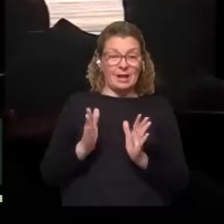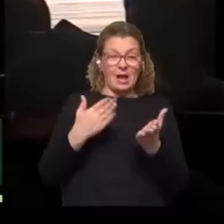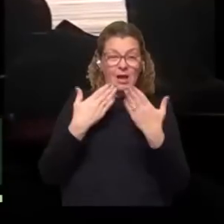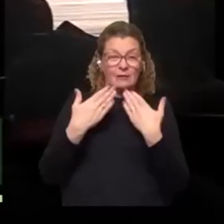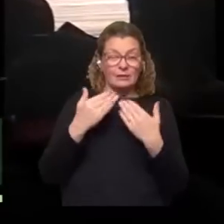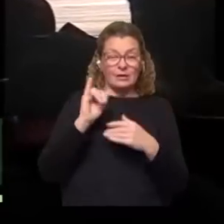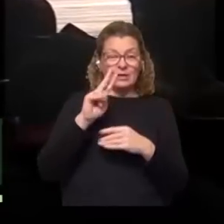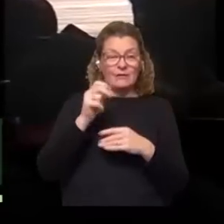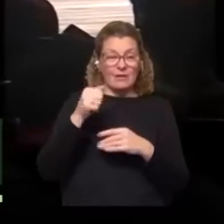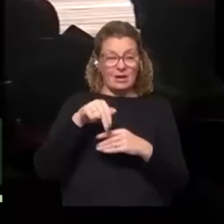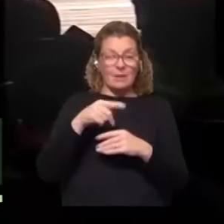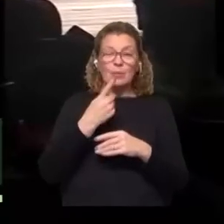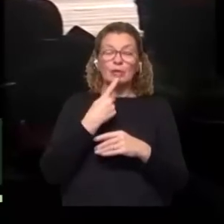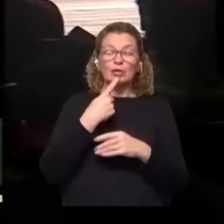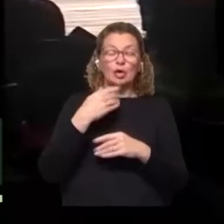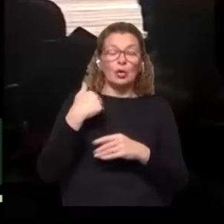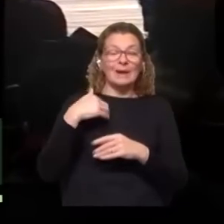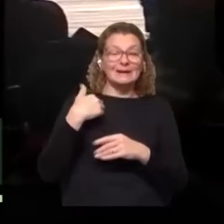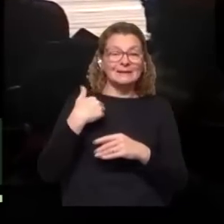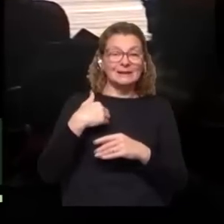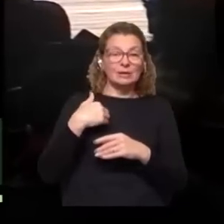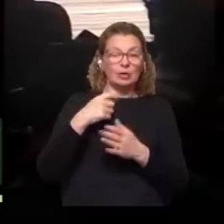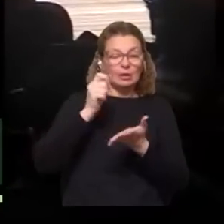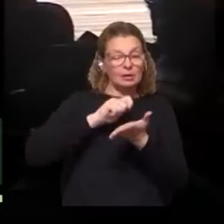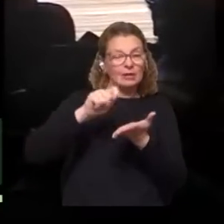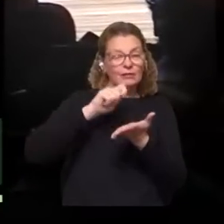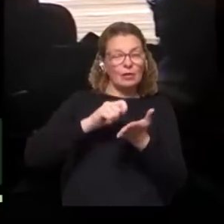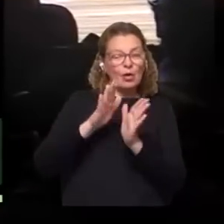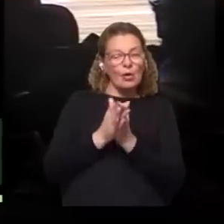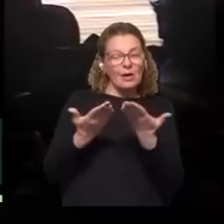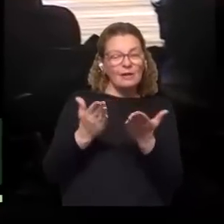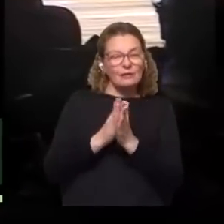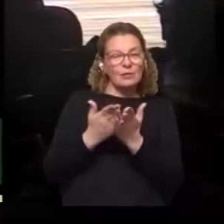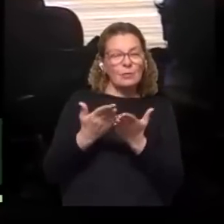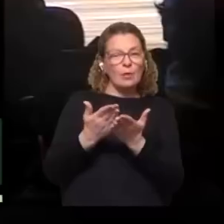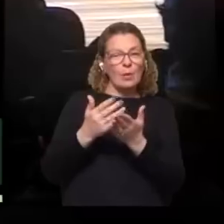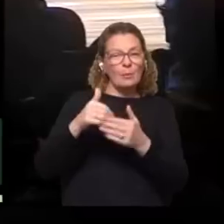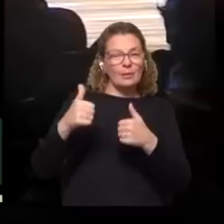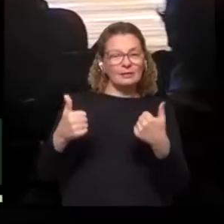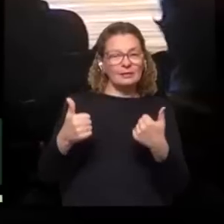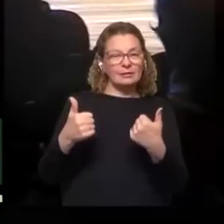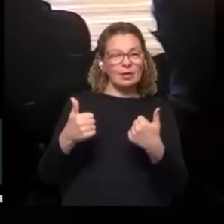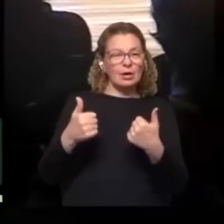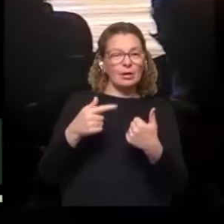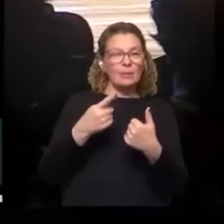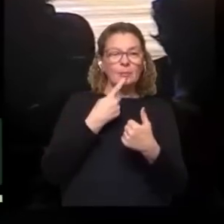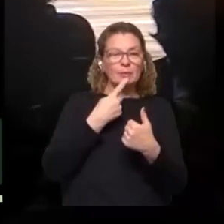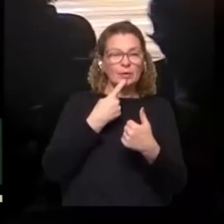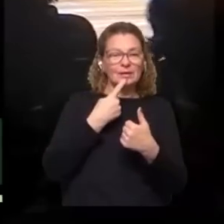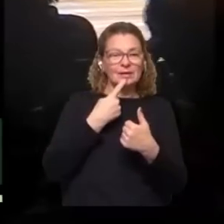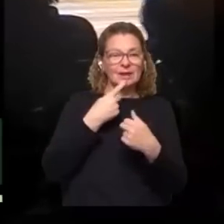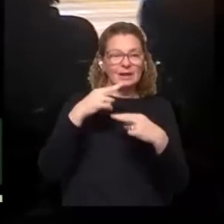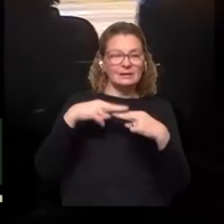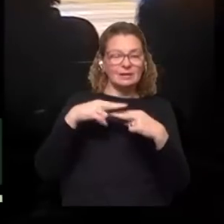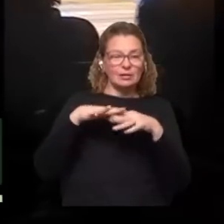Iván zuliacán politólogo argentino que es autor de del libro polarización el país de los consensos política y redes sociales